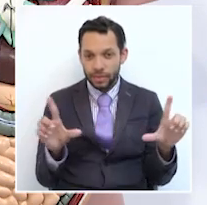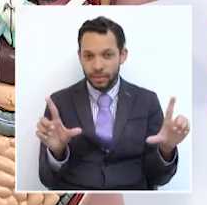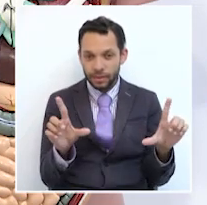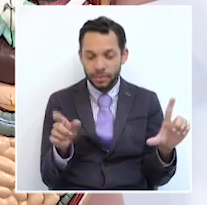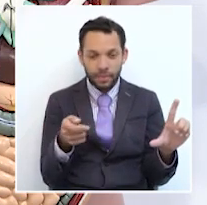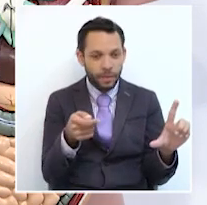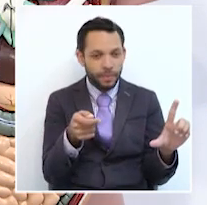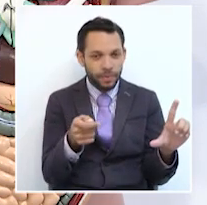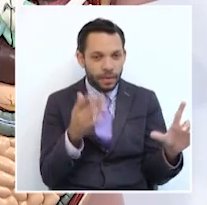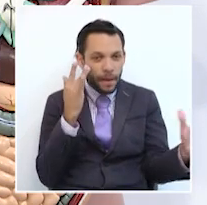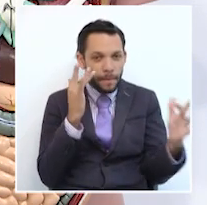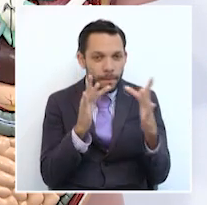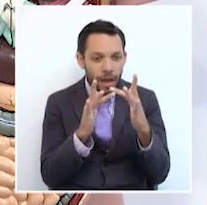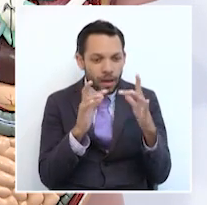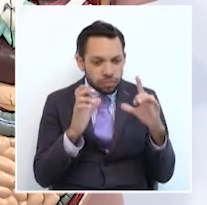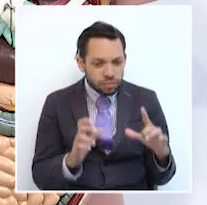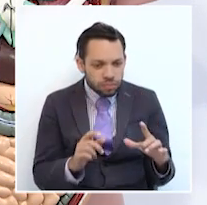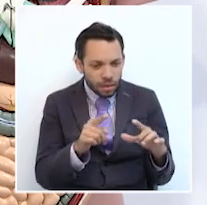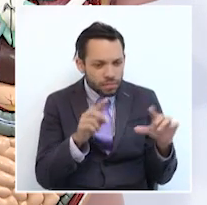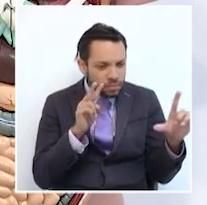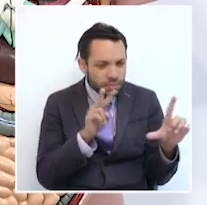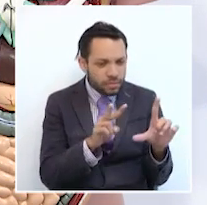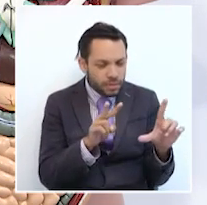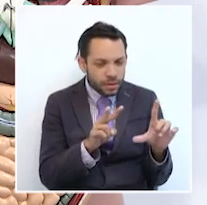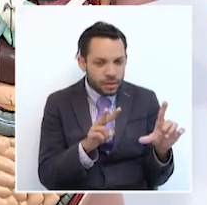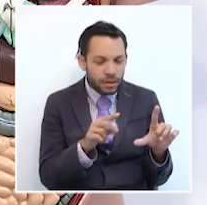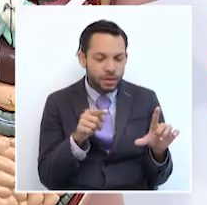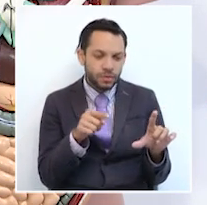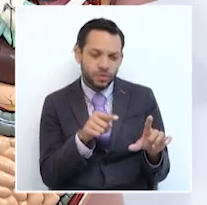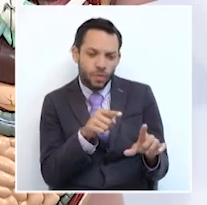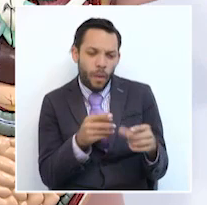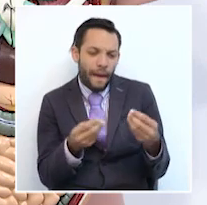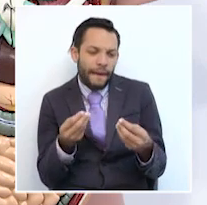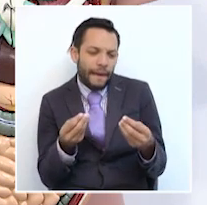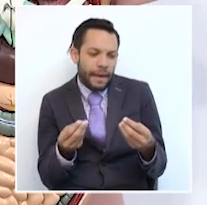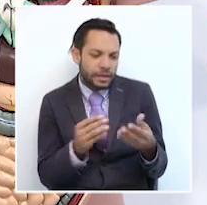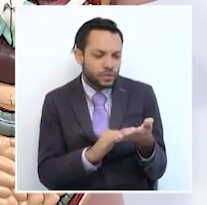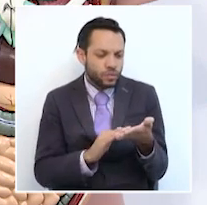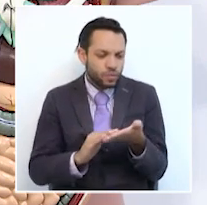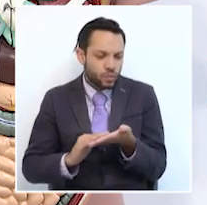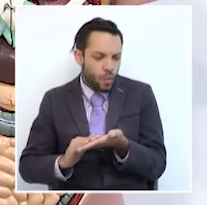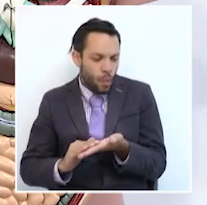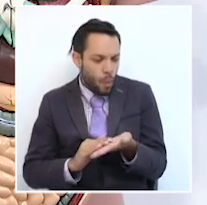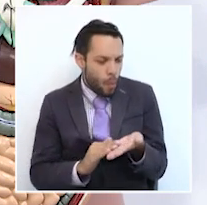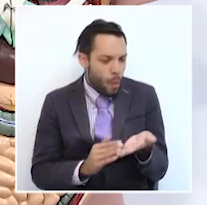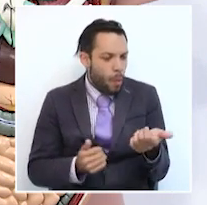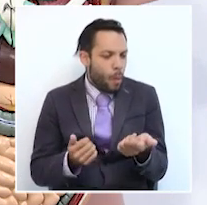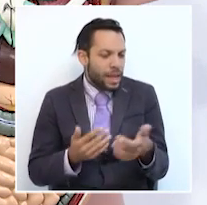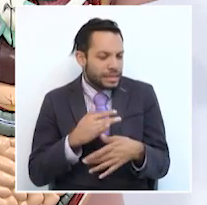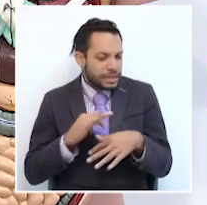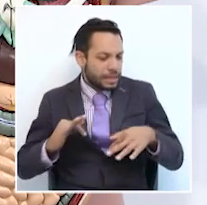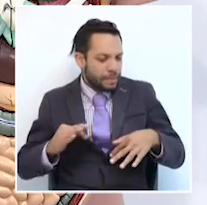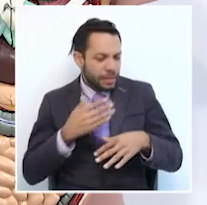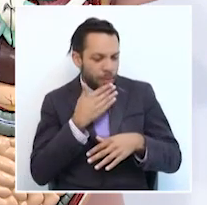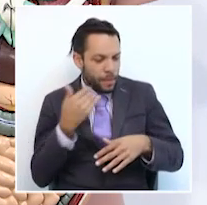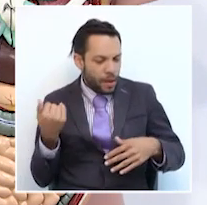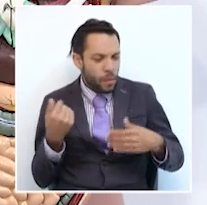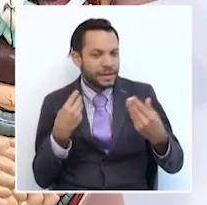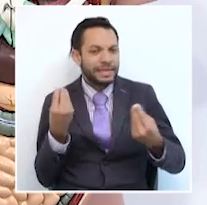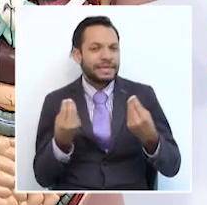más que en semana entonces yo estoy entre ésta y la madre y que sea también es usted doctor